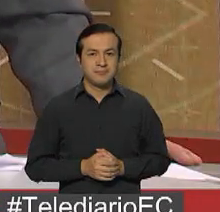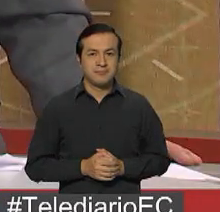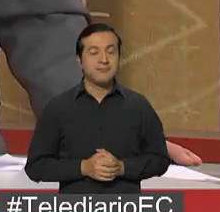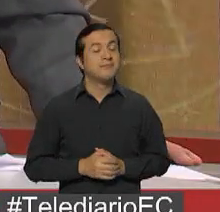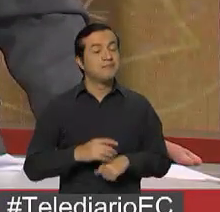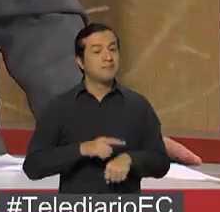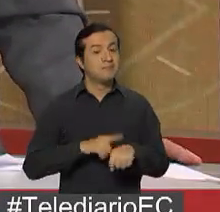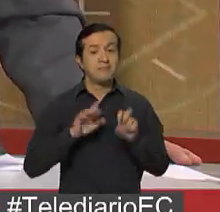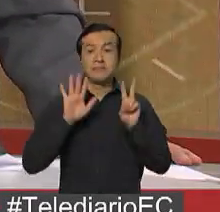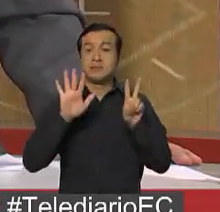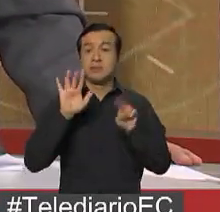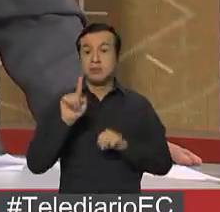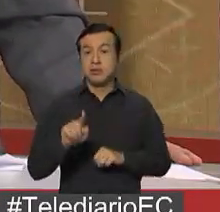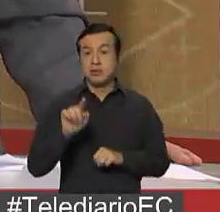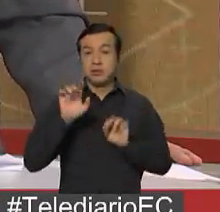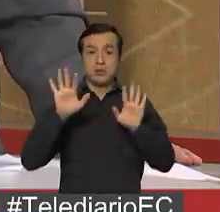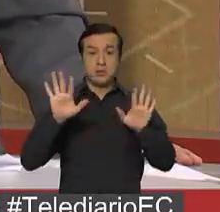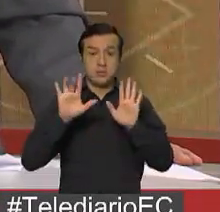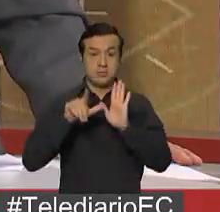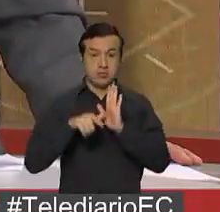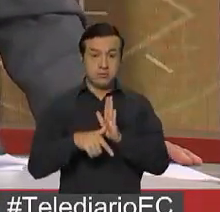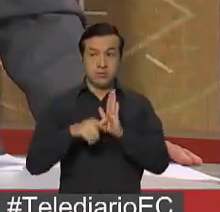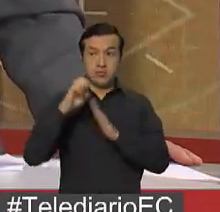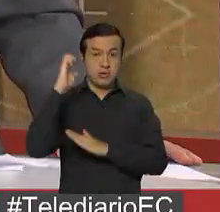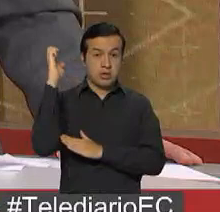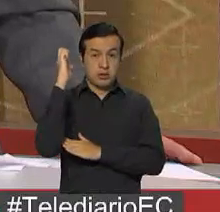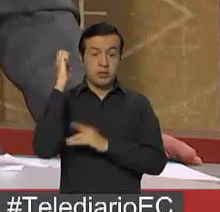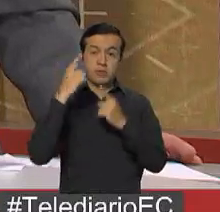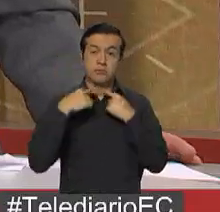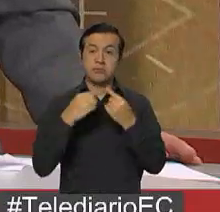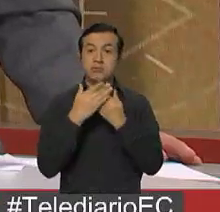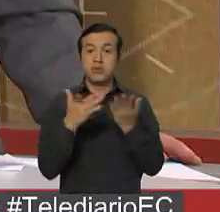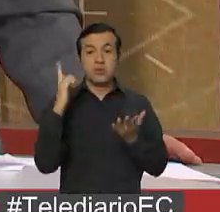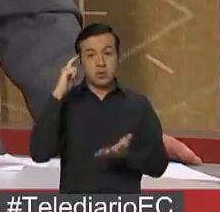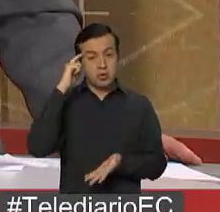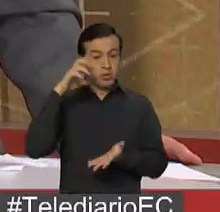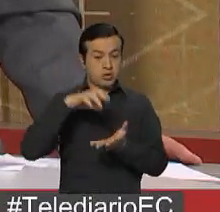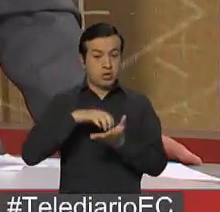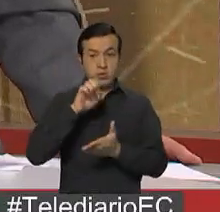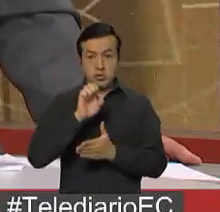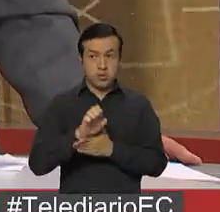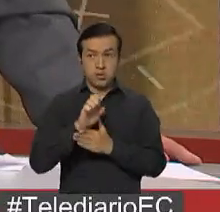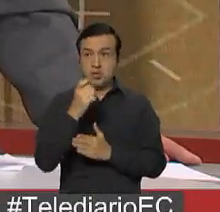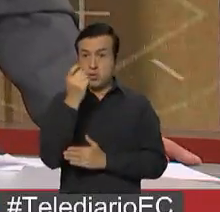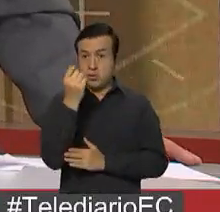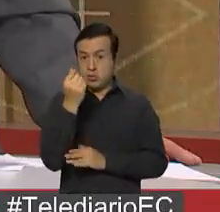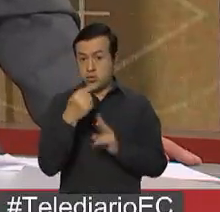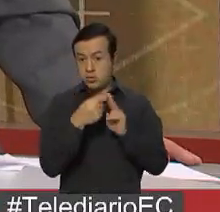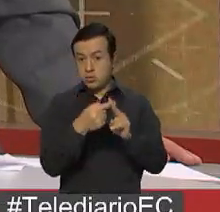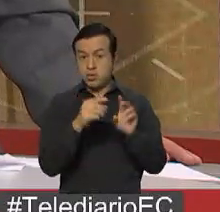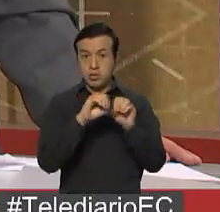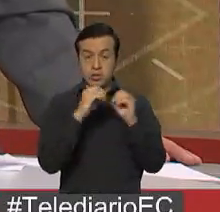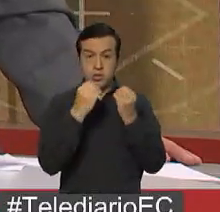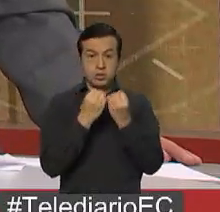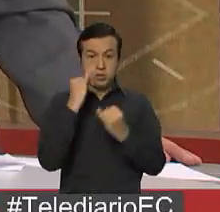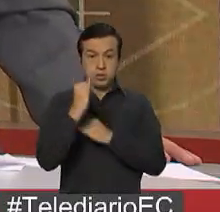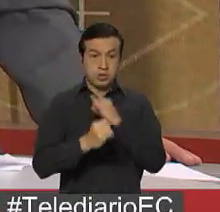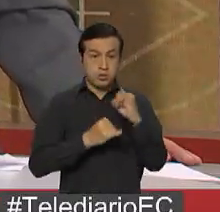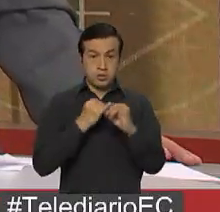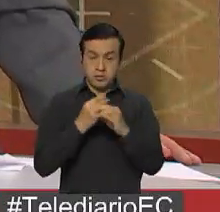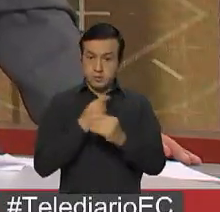siete de la mañana a diez minutos para atender la emergencia sanitaria el gobierno nacional recibe financiamiento de organismos multilaterales